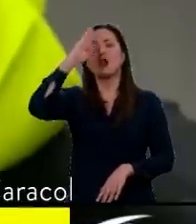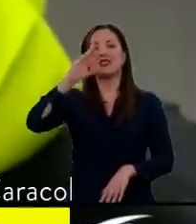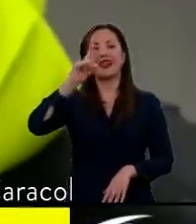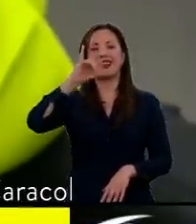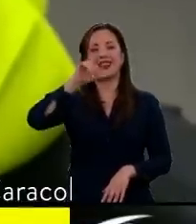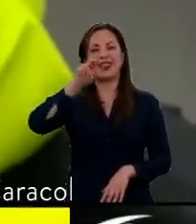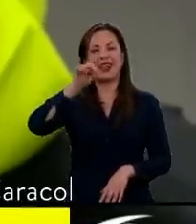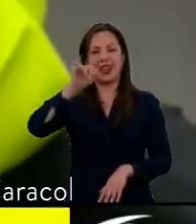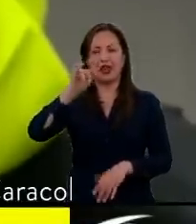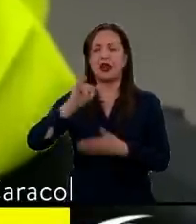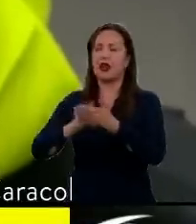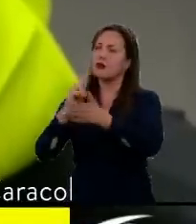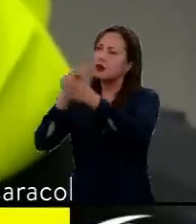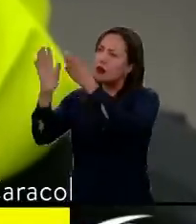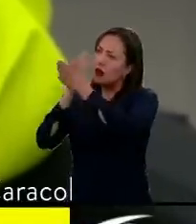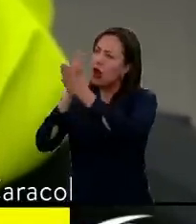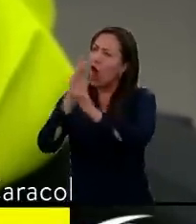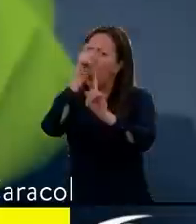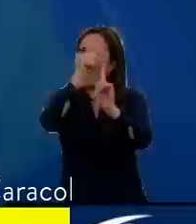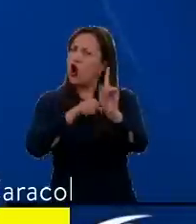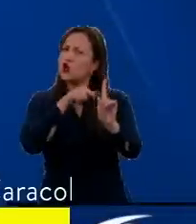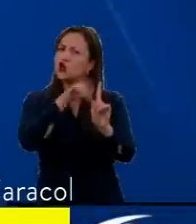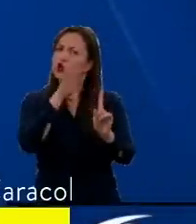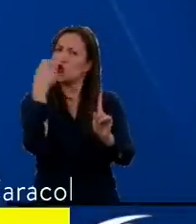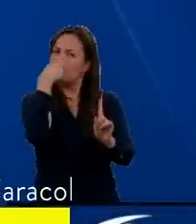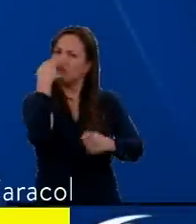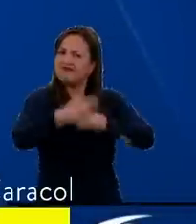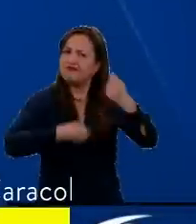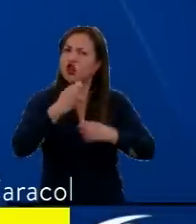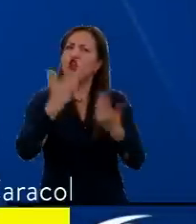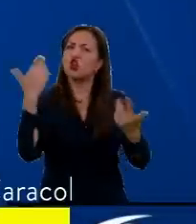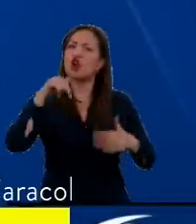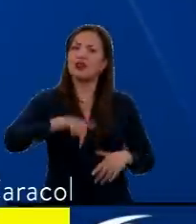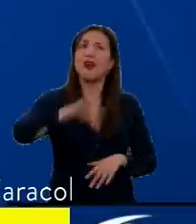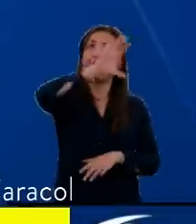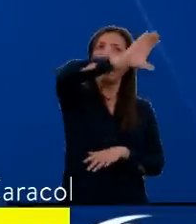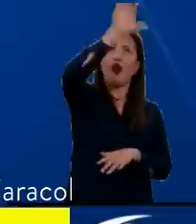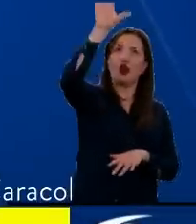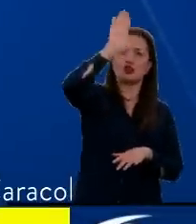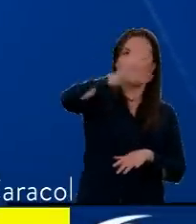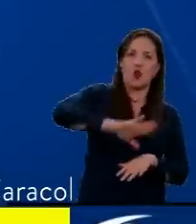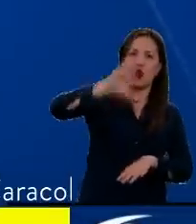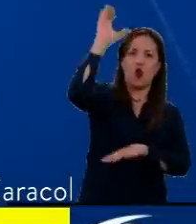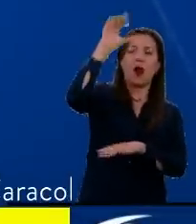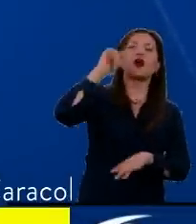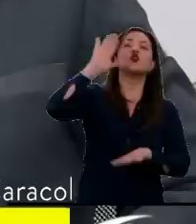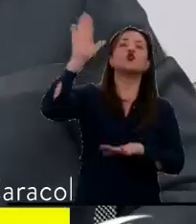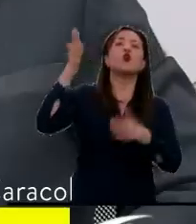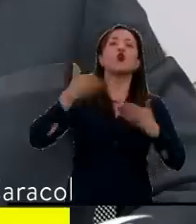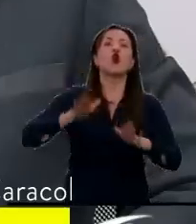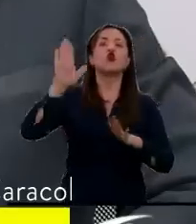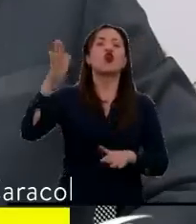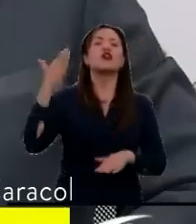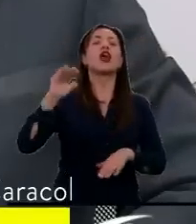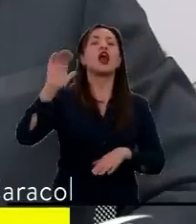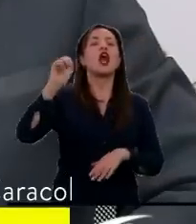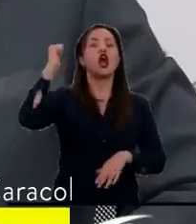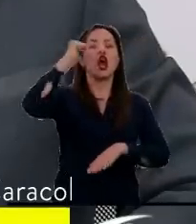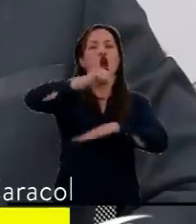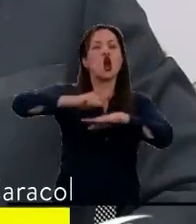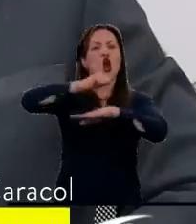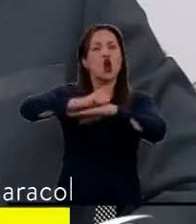recibieron información sobre un señalado narcotraficante en la costa norte de Colombia supuestamente de la República de kosovo esa